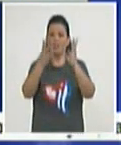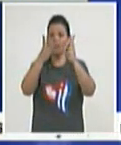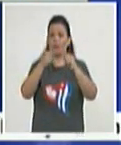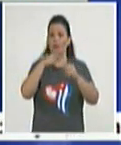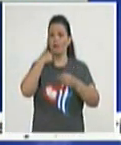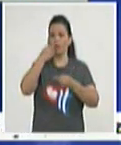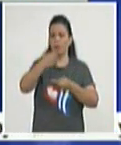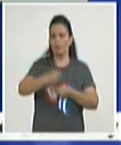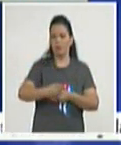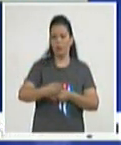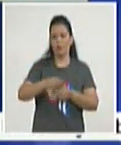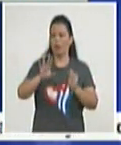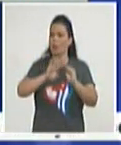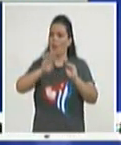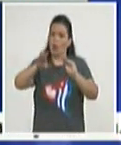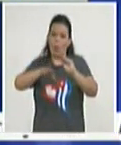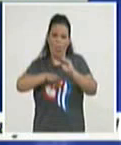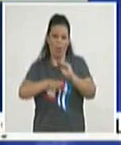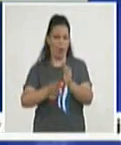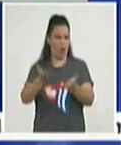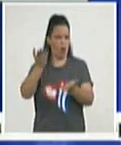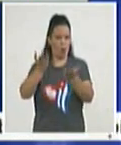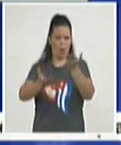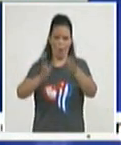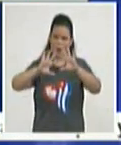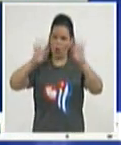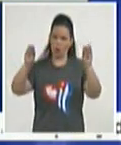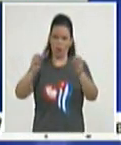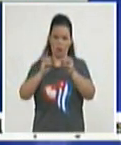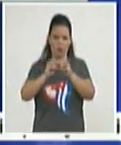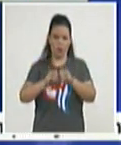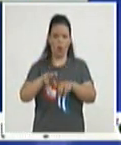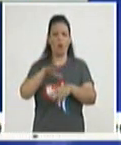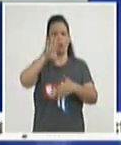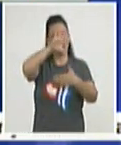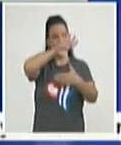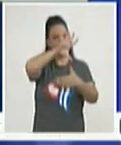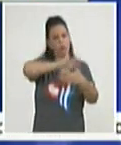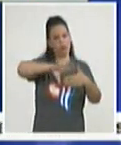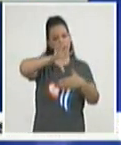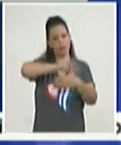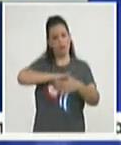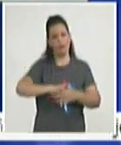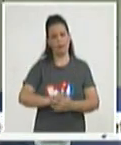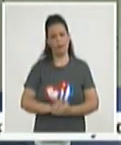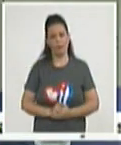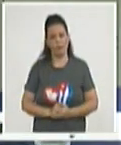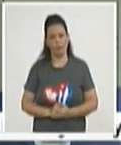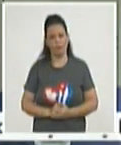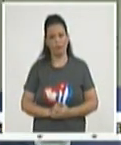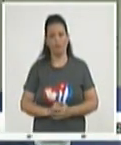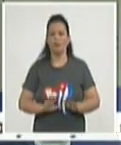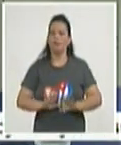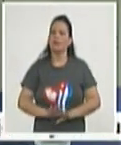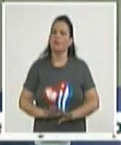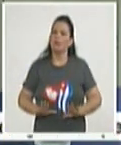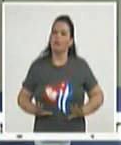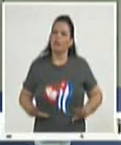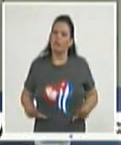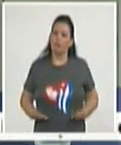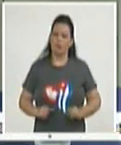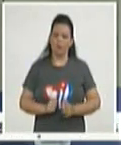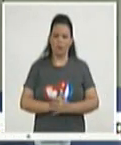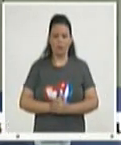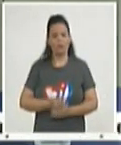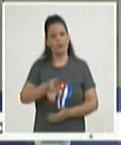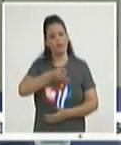inferior a todos los países que se presentan en este gráfico. Creo que hasta aquí una pequeña